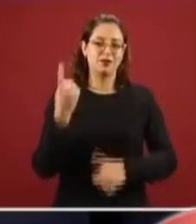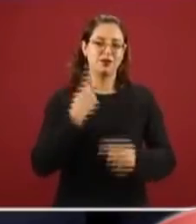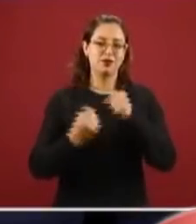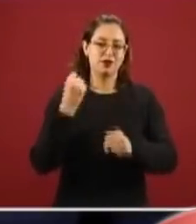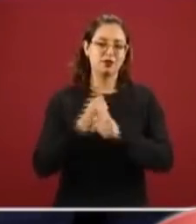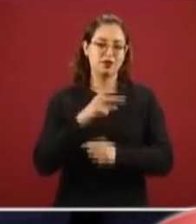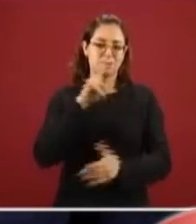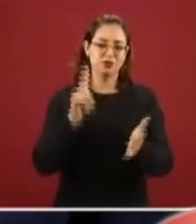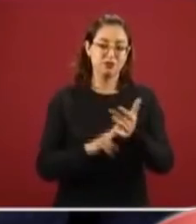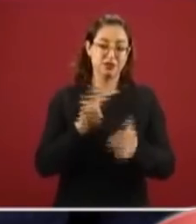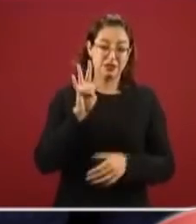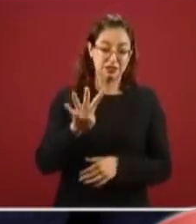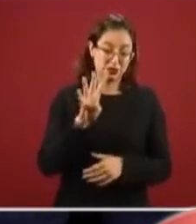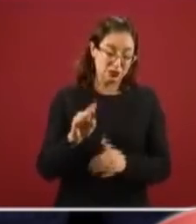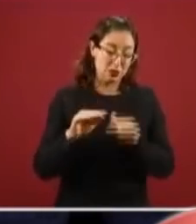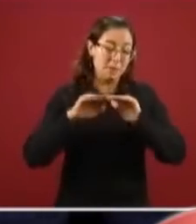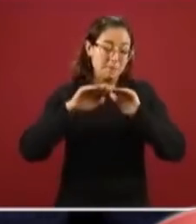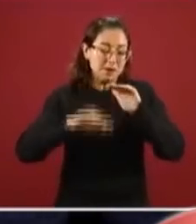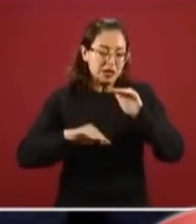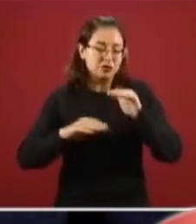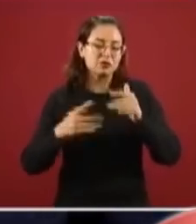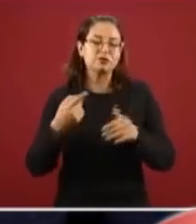pero no